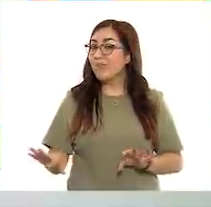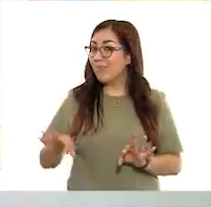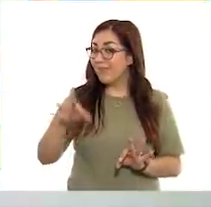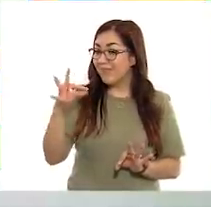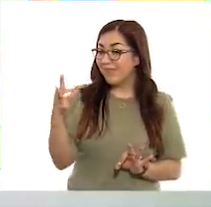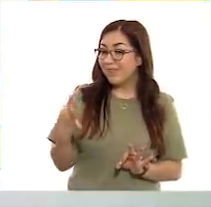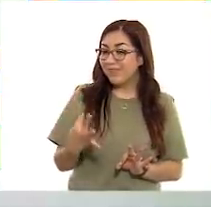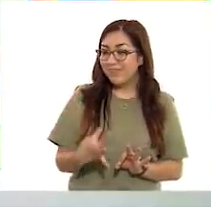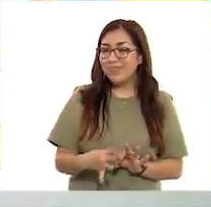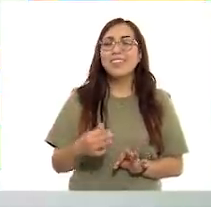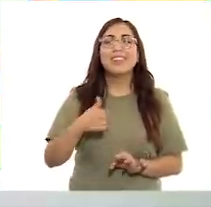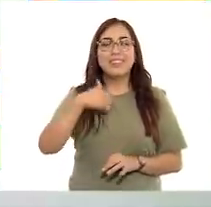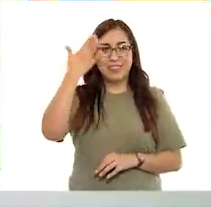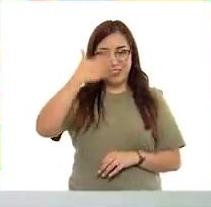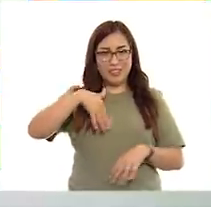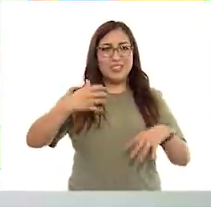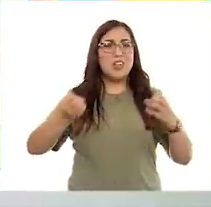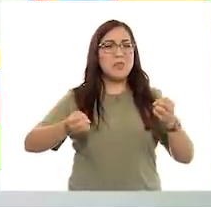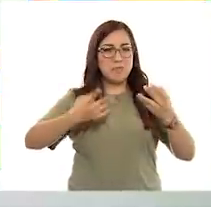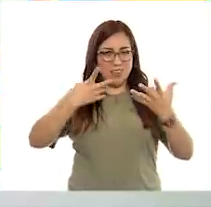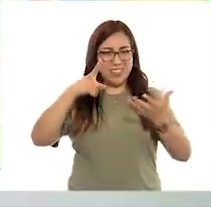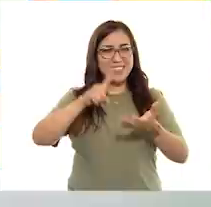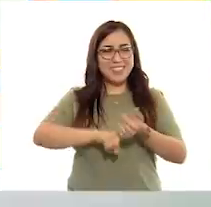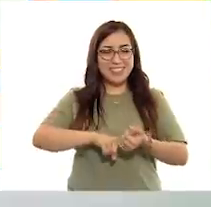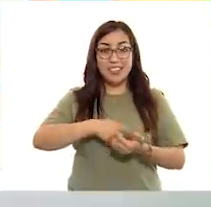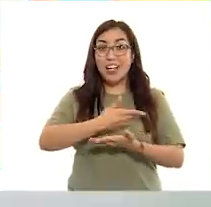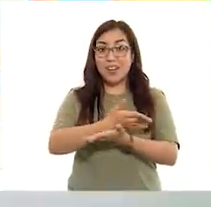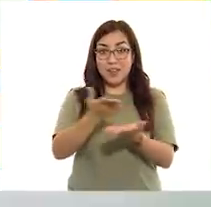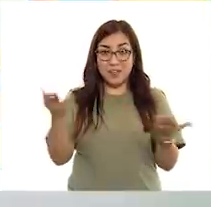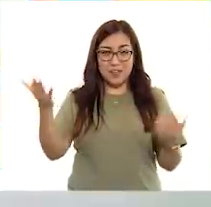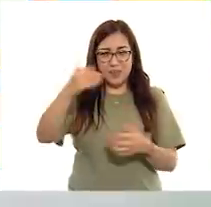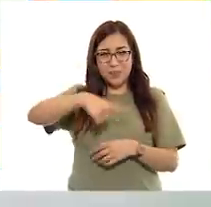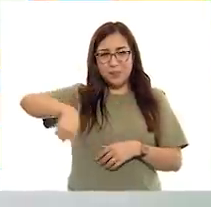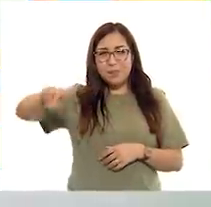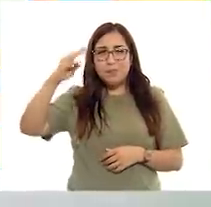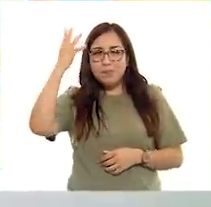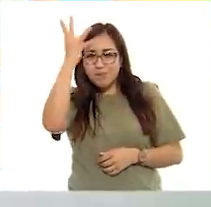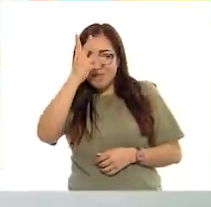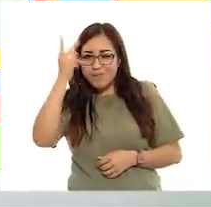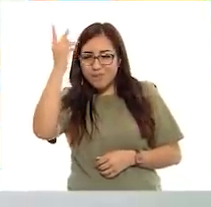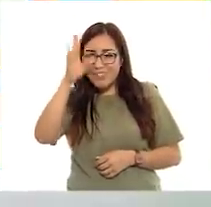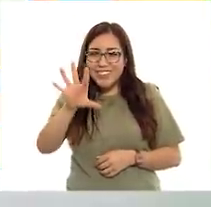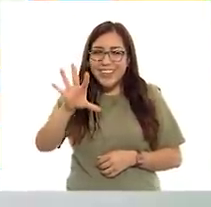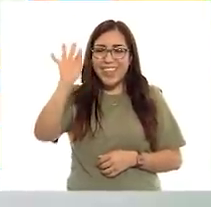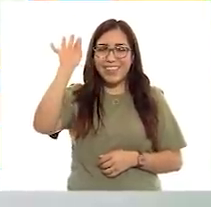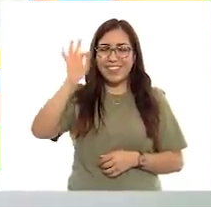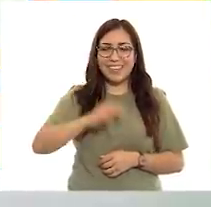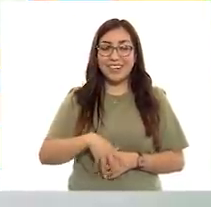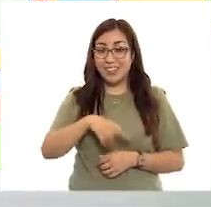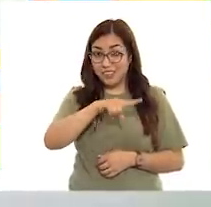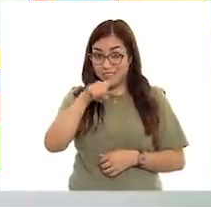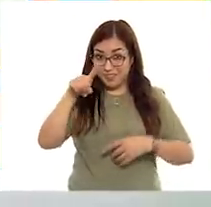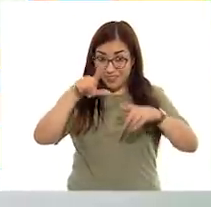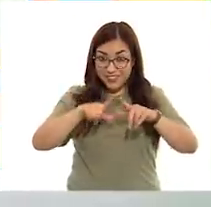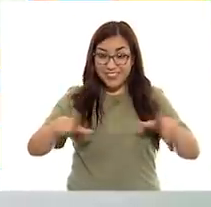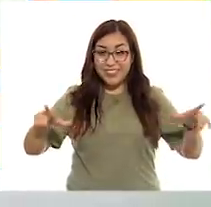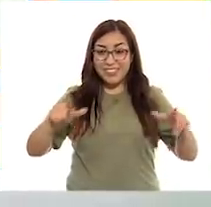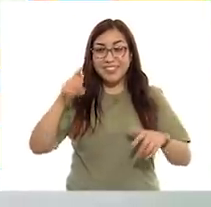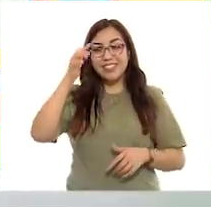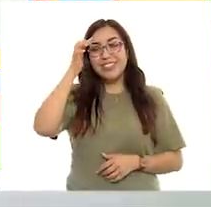¡Listo! Ya sé cuántos son. Ahora ustedes deberán adivinar. ¡Yo estoy lista! Y allá también. ¡Vamos!